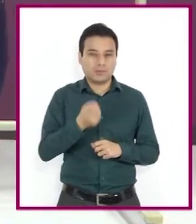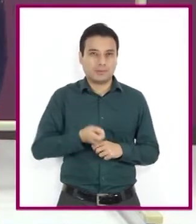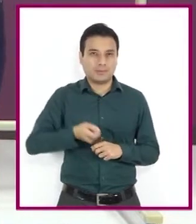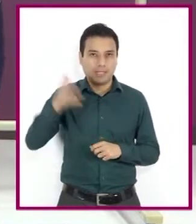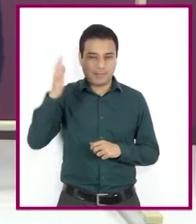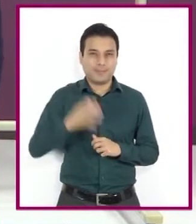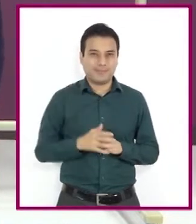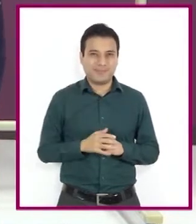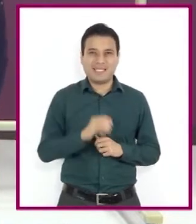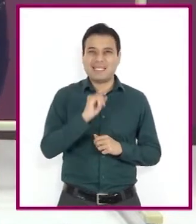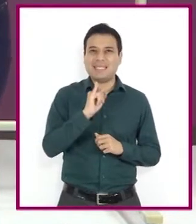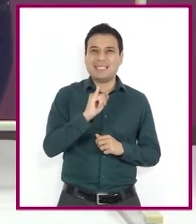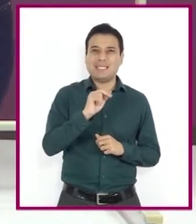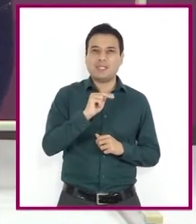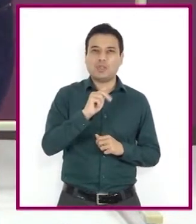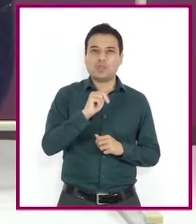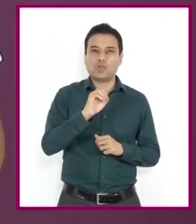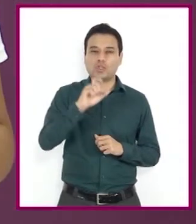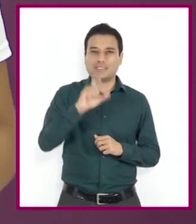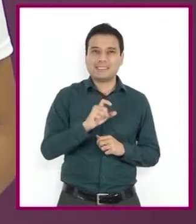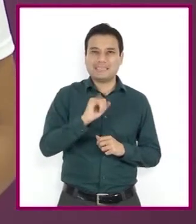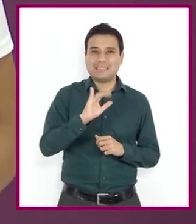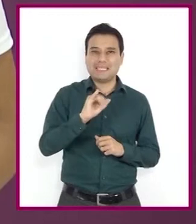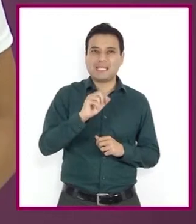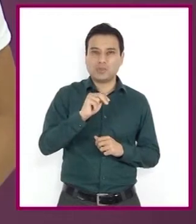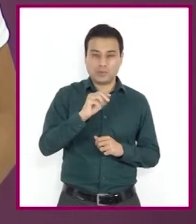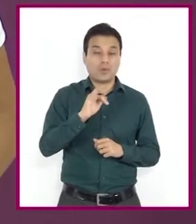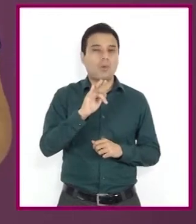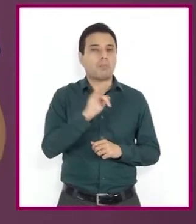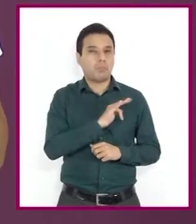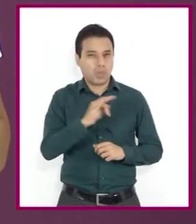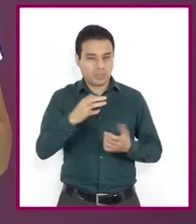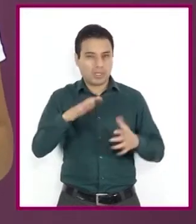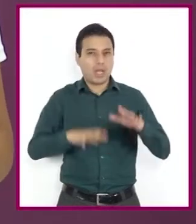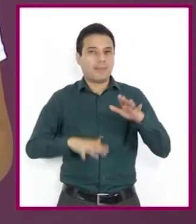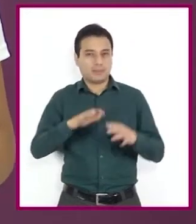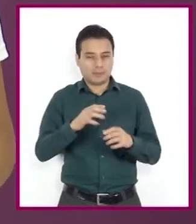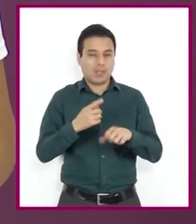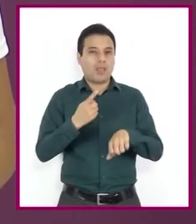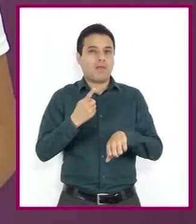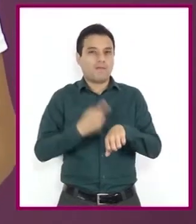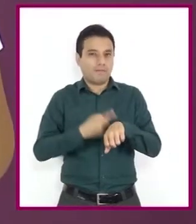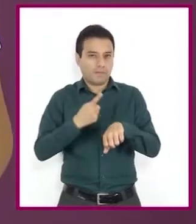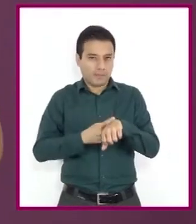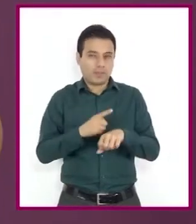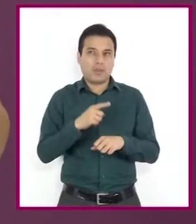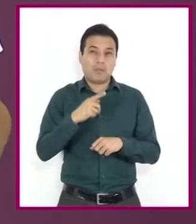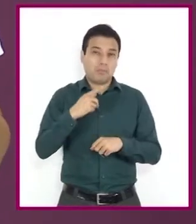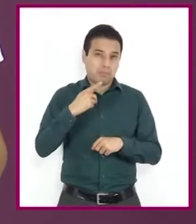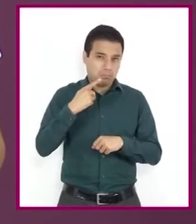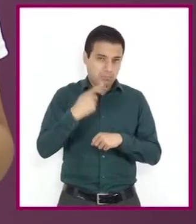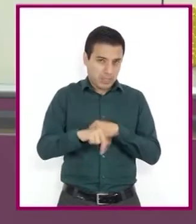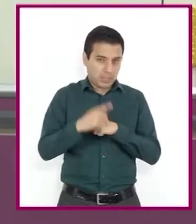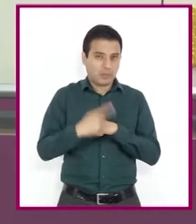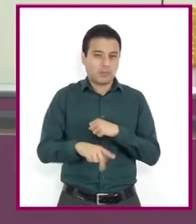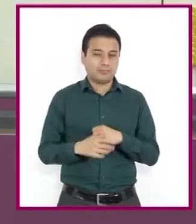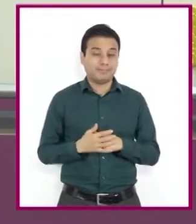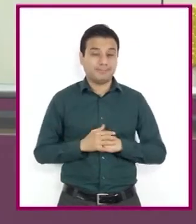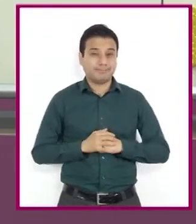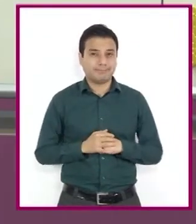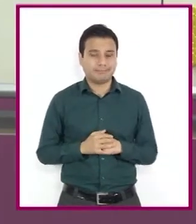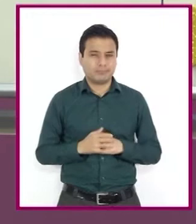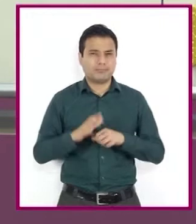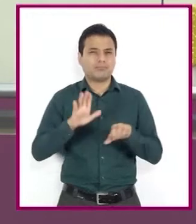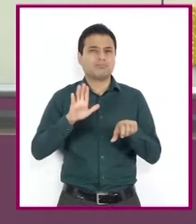que en ocasiones puede ser muy catastrófica para la salud y seguridad física, biológica y emocional, ya